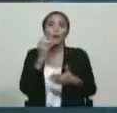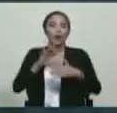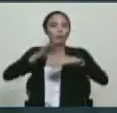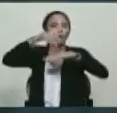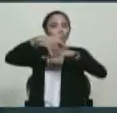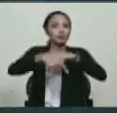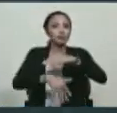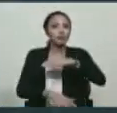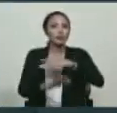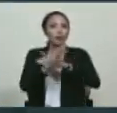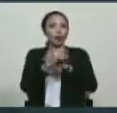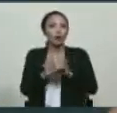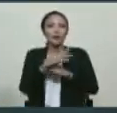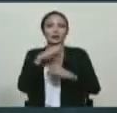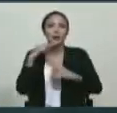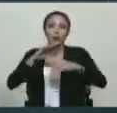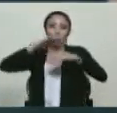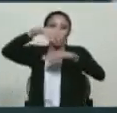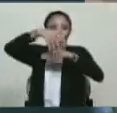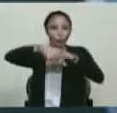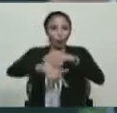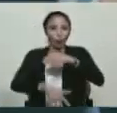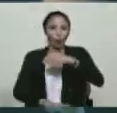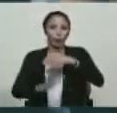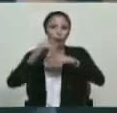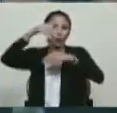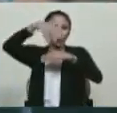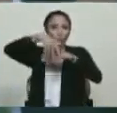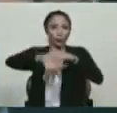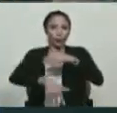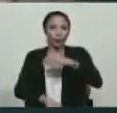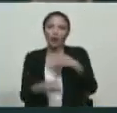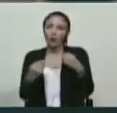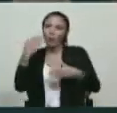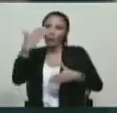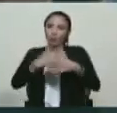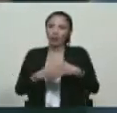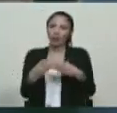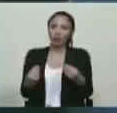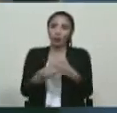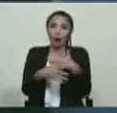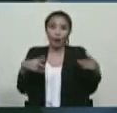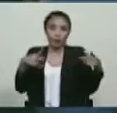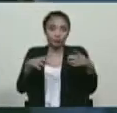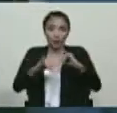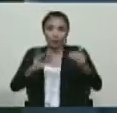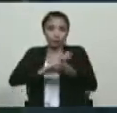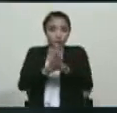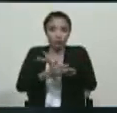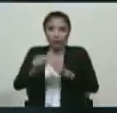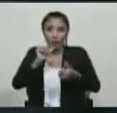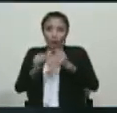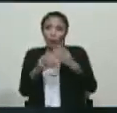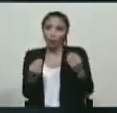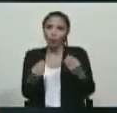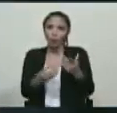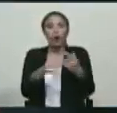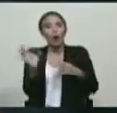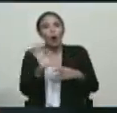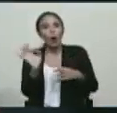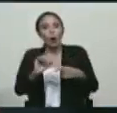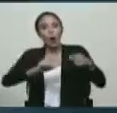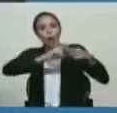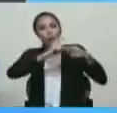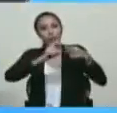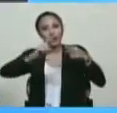¿Cómo van a bloquear la caída de agua más grande que tiene el planeta? ¿O cómo van a bloquear el teleférico más grande también